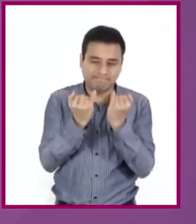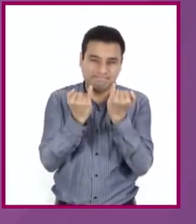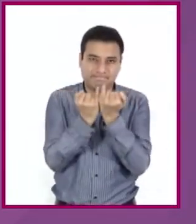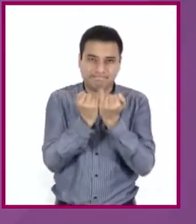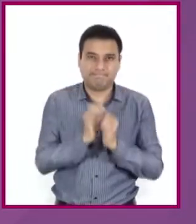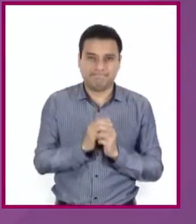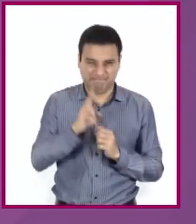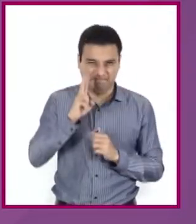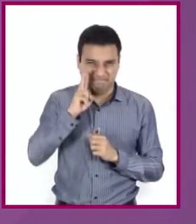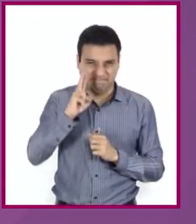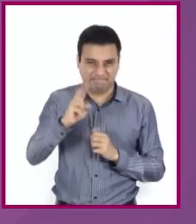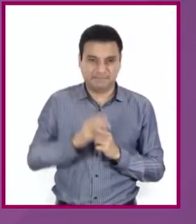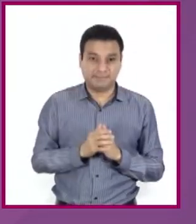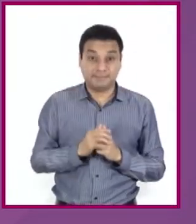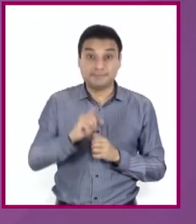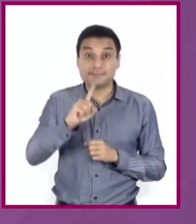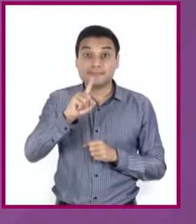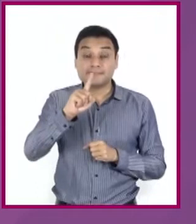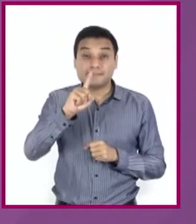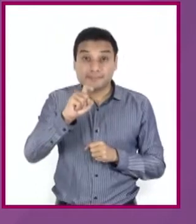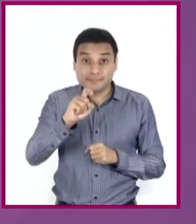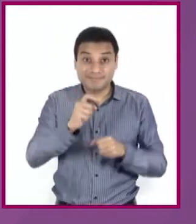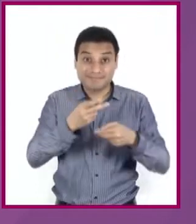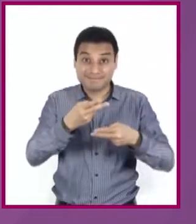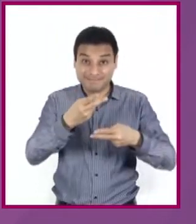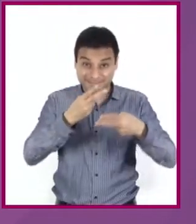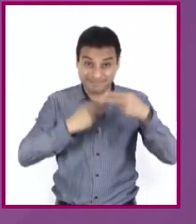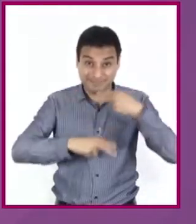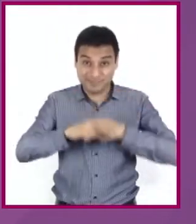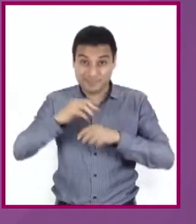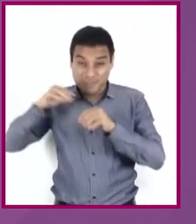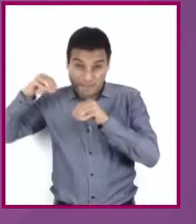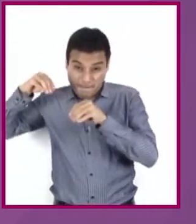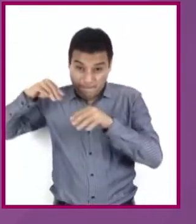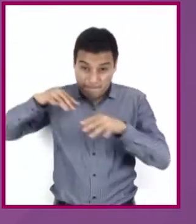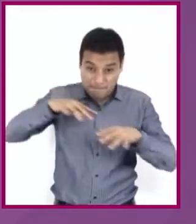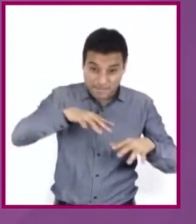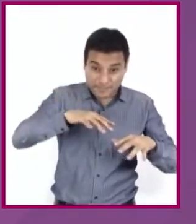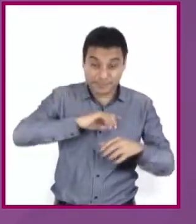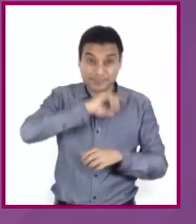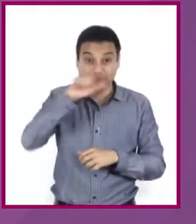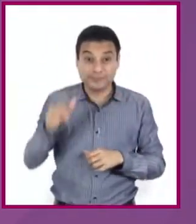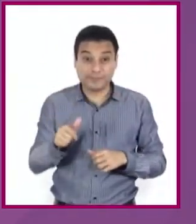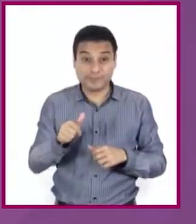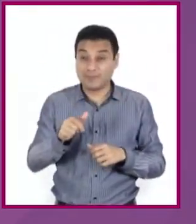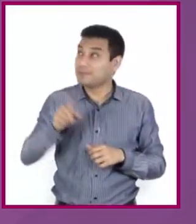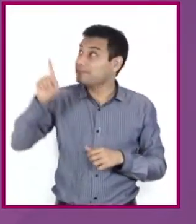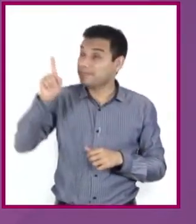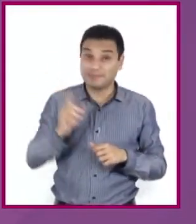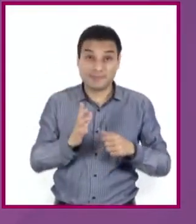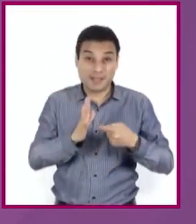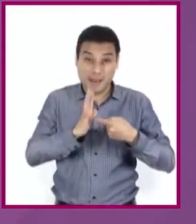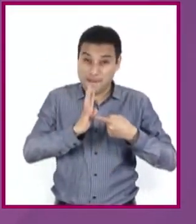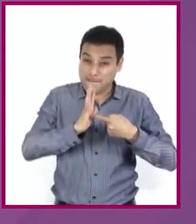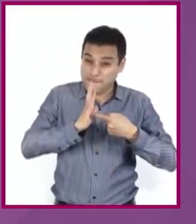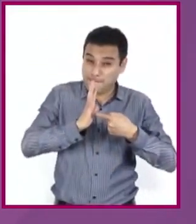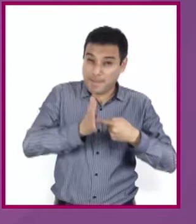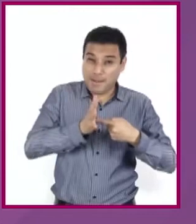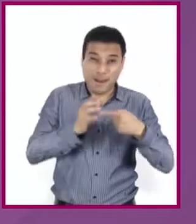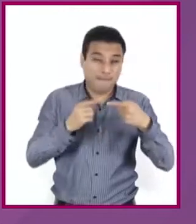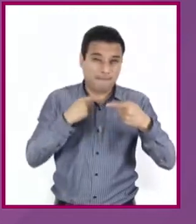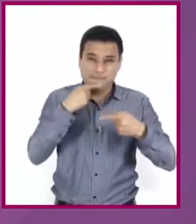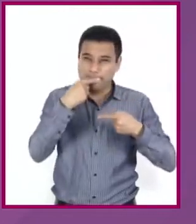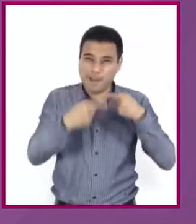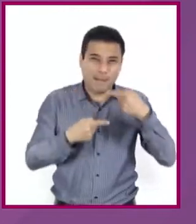Fíjense muy bien, el agua llega hasta las turbinas y golpea con tanta fuerza en sus aspas o álabes que logra que la